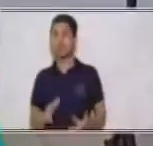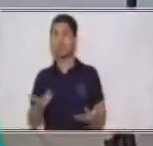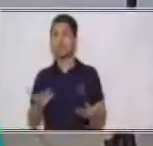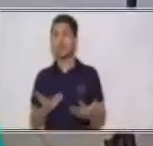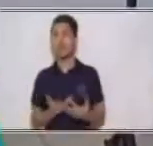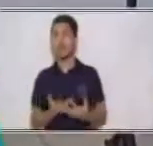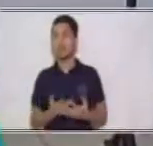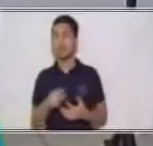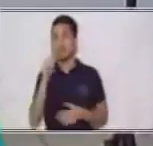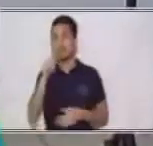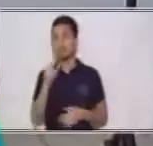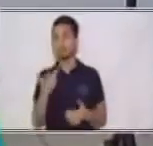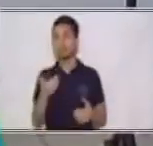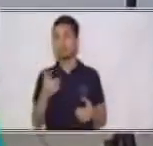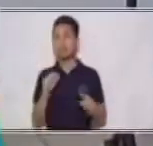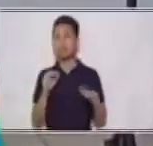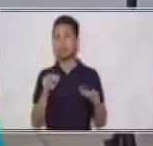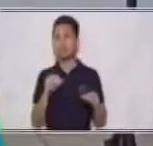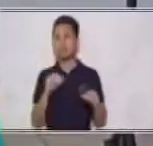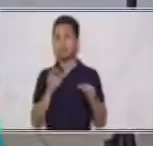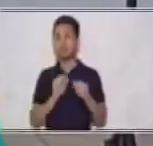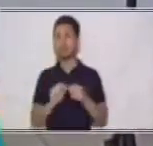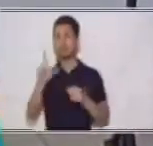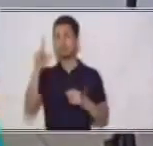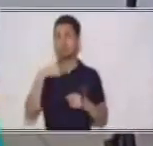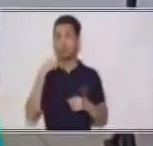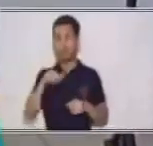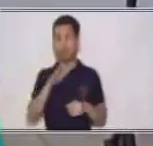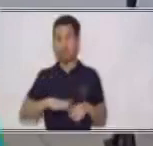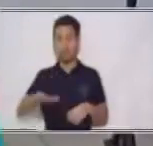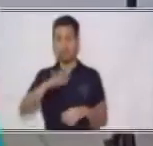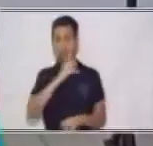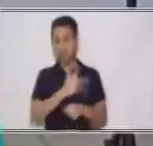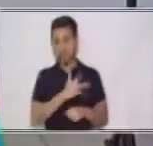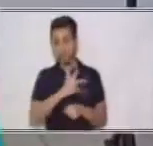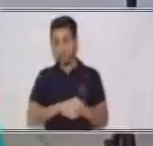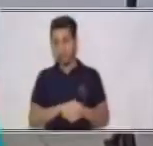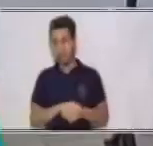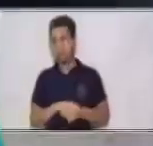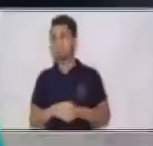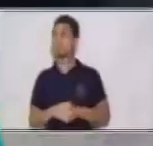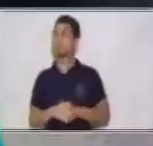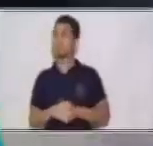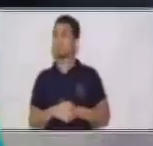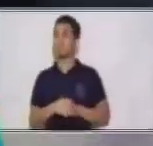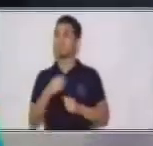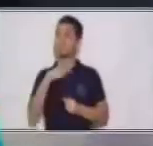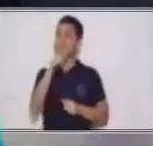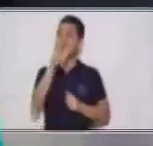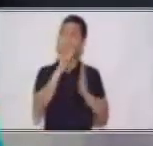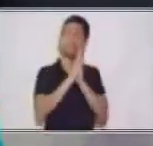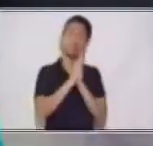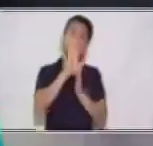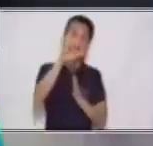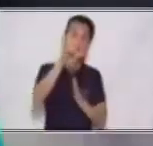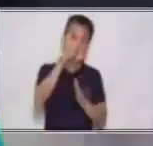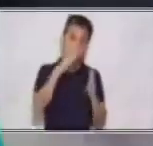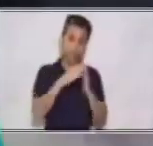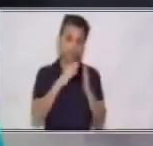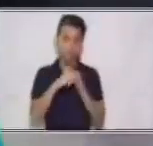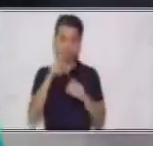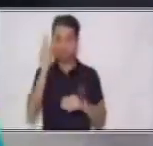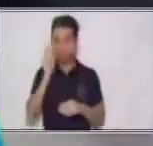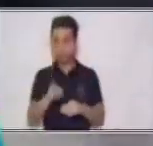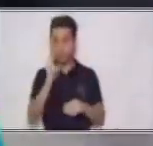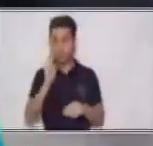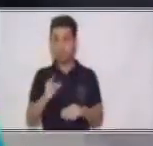todo las tradiciones literarias que existen en nuestra región. Entonces, ¿qué les pido por favor en casa? Que tengan